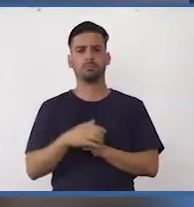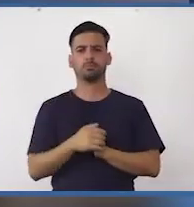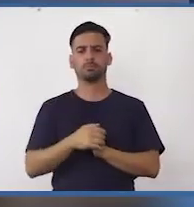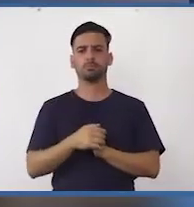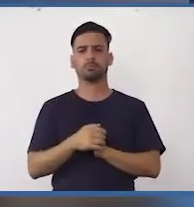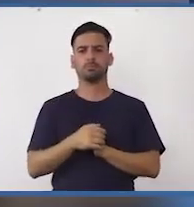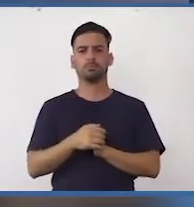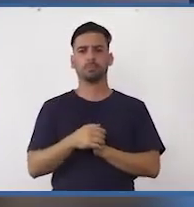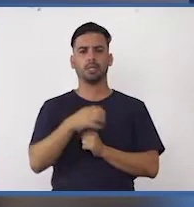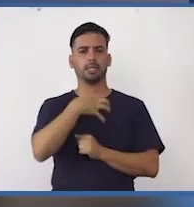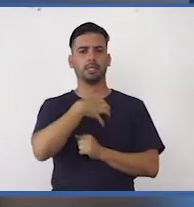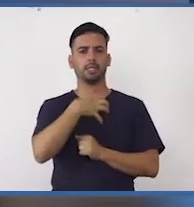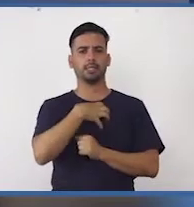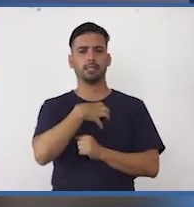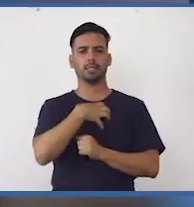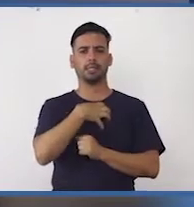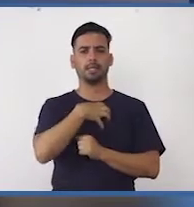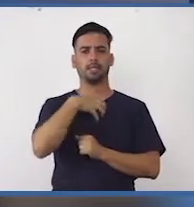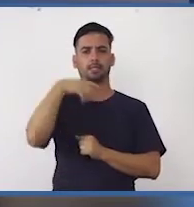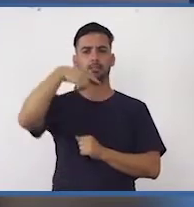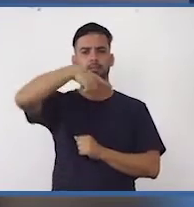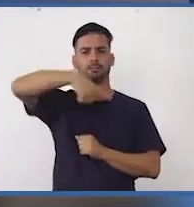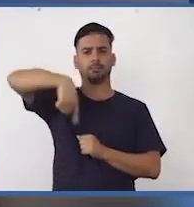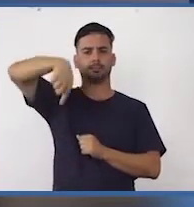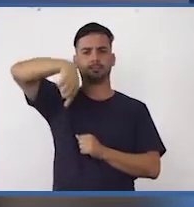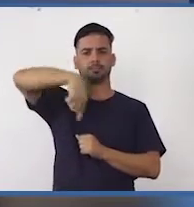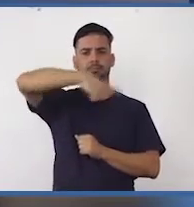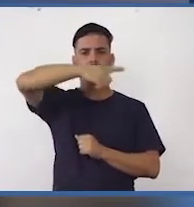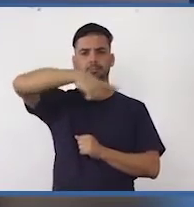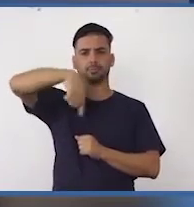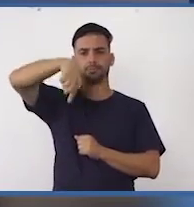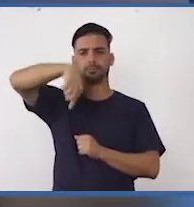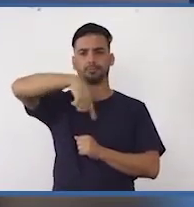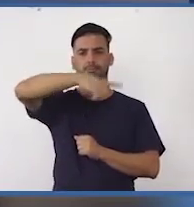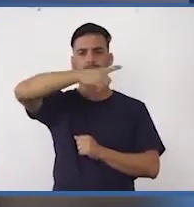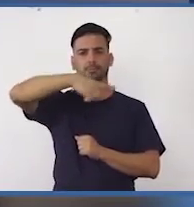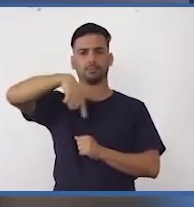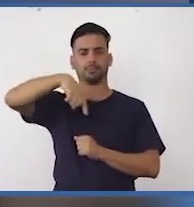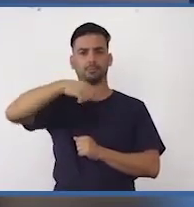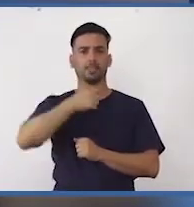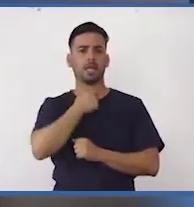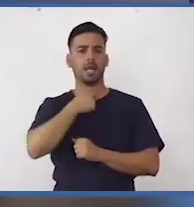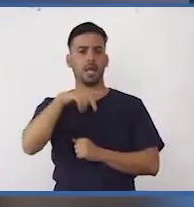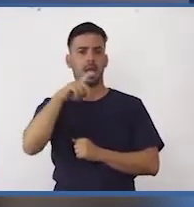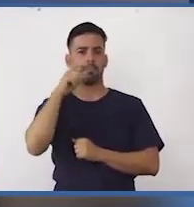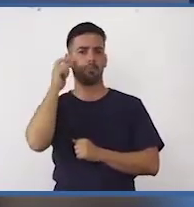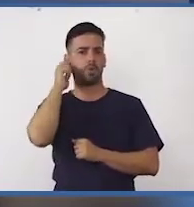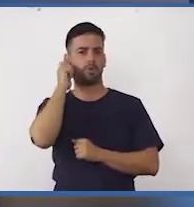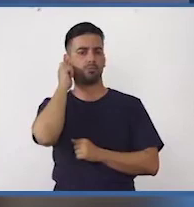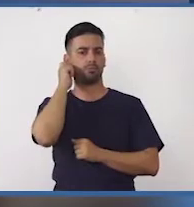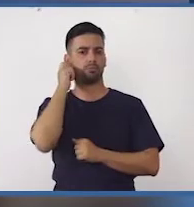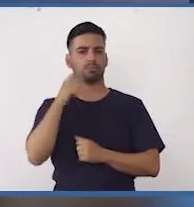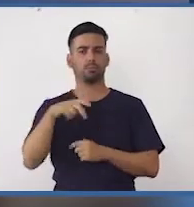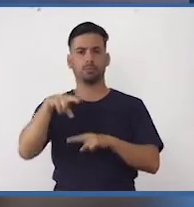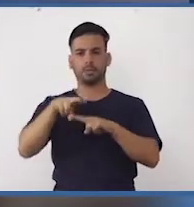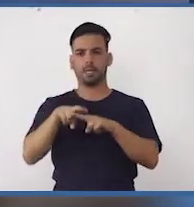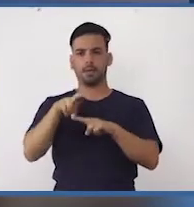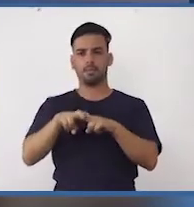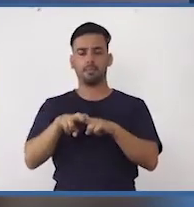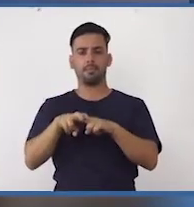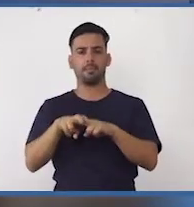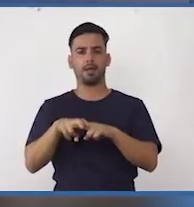y se balancea. También un niño que llevamos al parque y se mece en una hamaca o en un columpio.